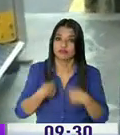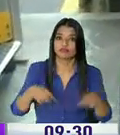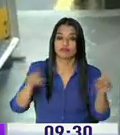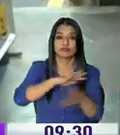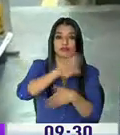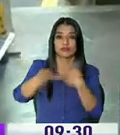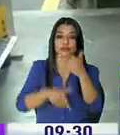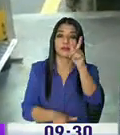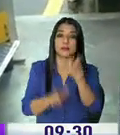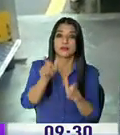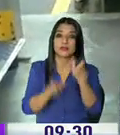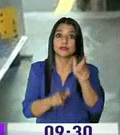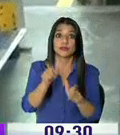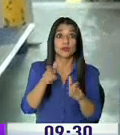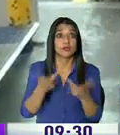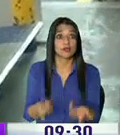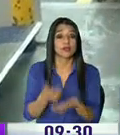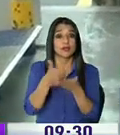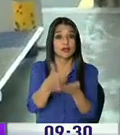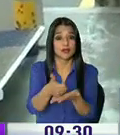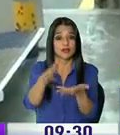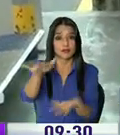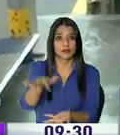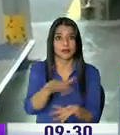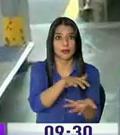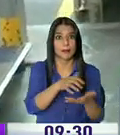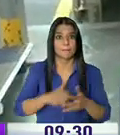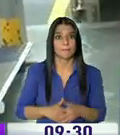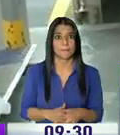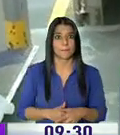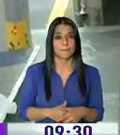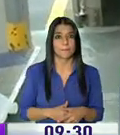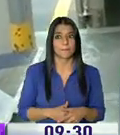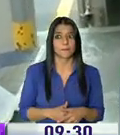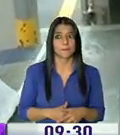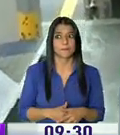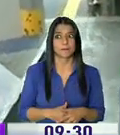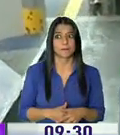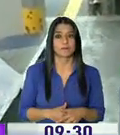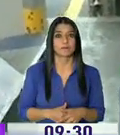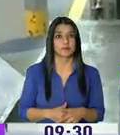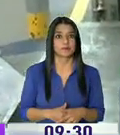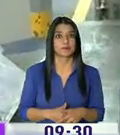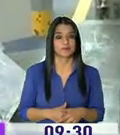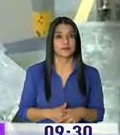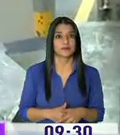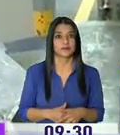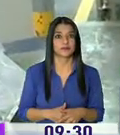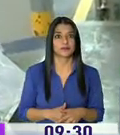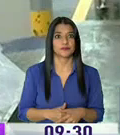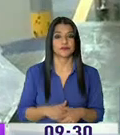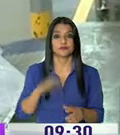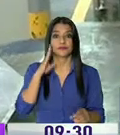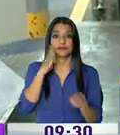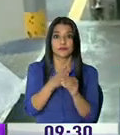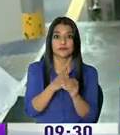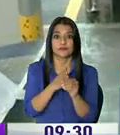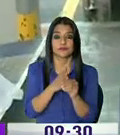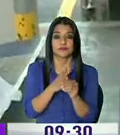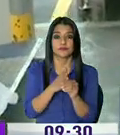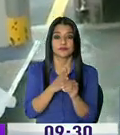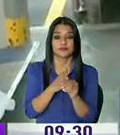esa gente a la cual le va a llegar esta donación. Bueno, para nosotros parte de nuestra misión es poder,